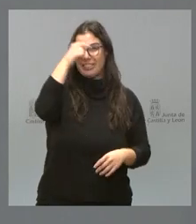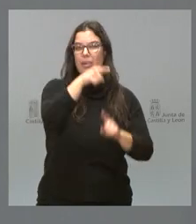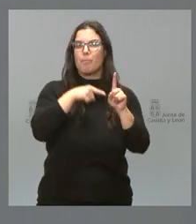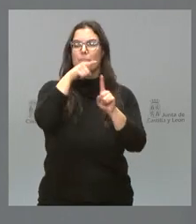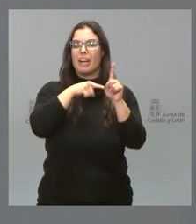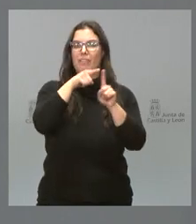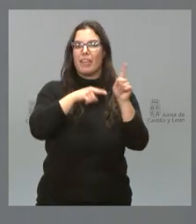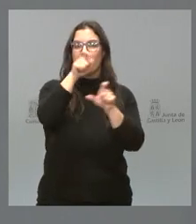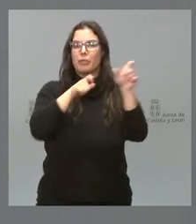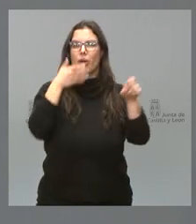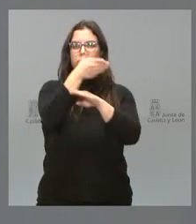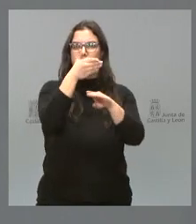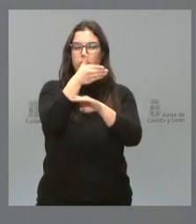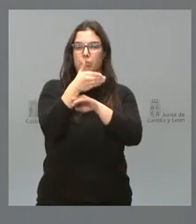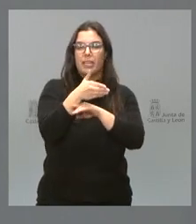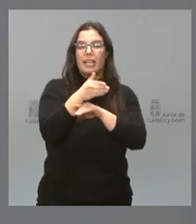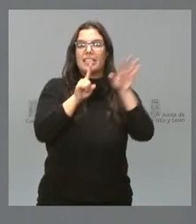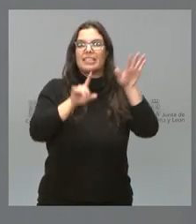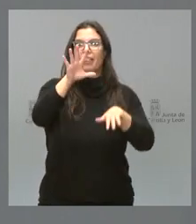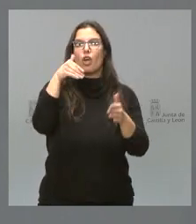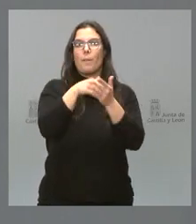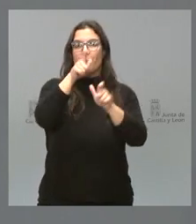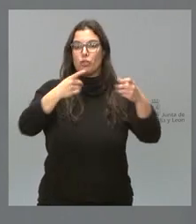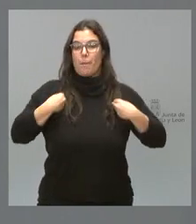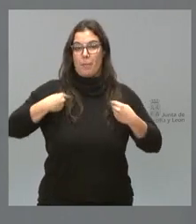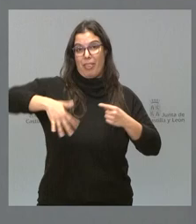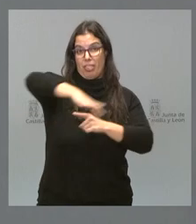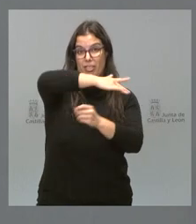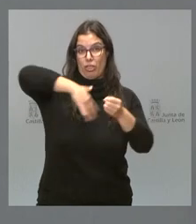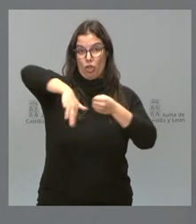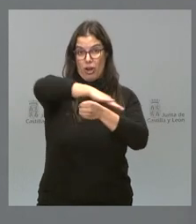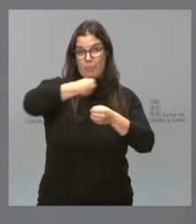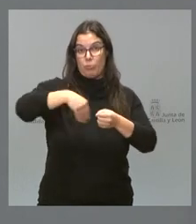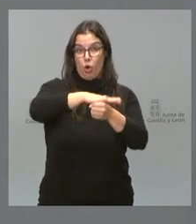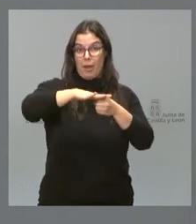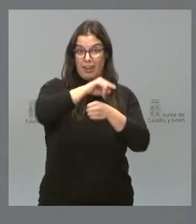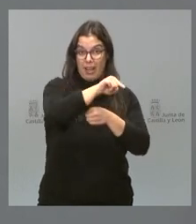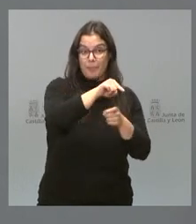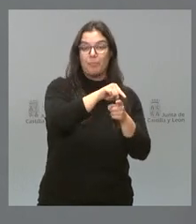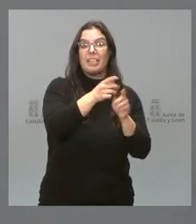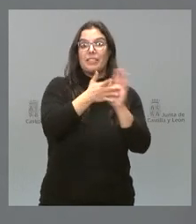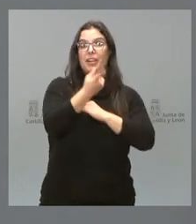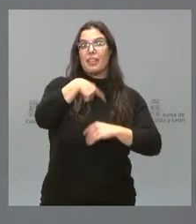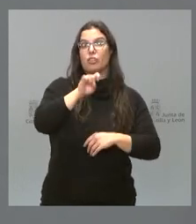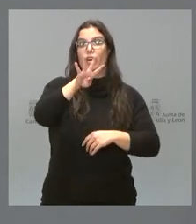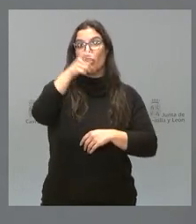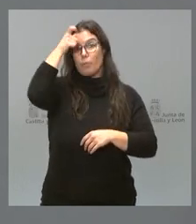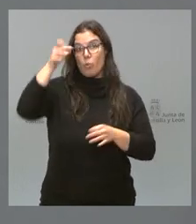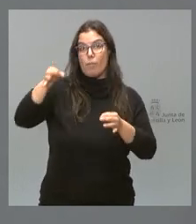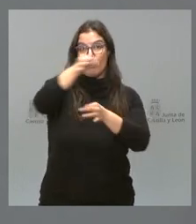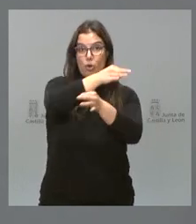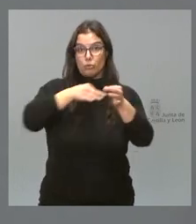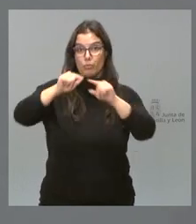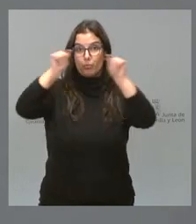estimada de 65.000 habitantes en torno a toda la zona de la Ribera correspondiente a 114 localidades de